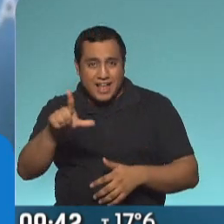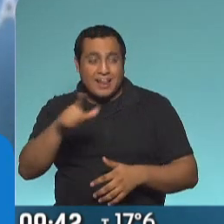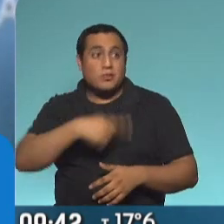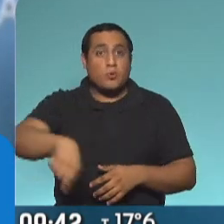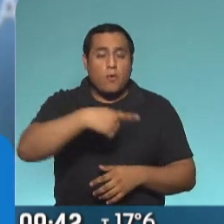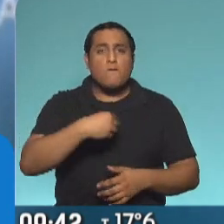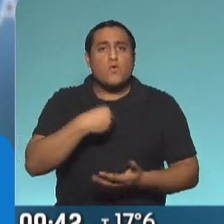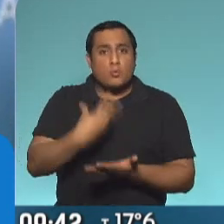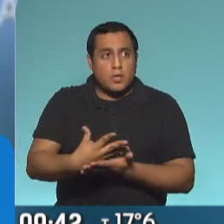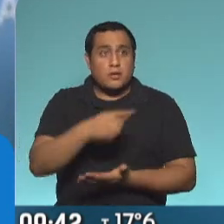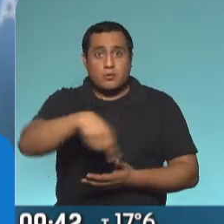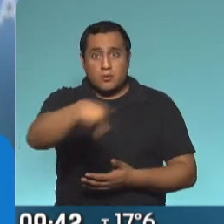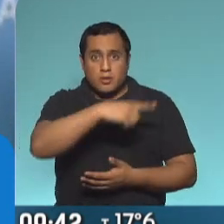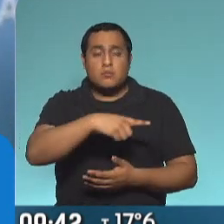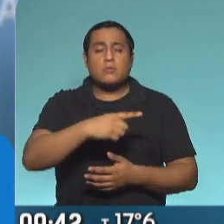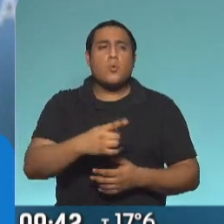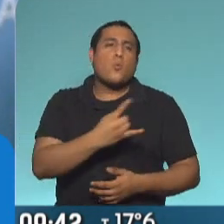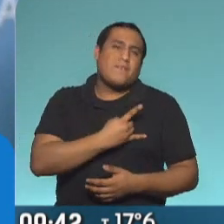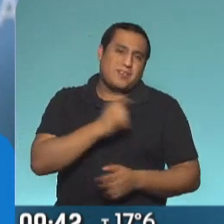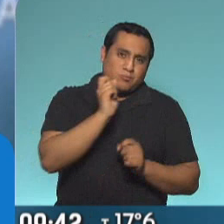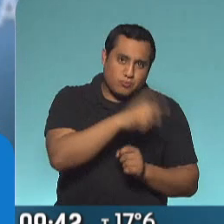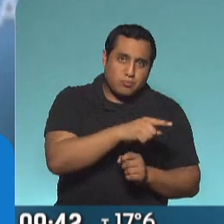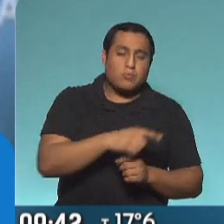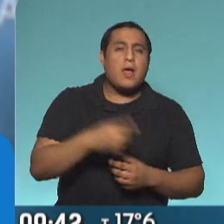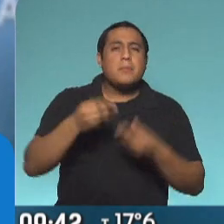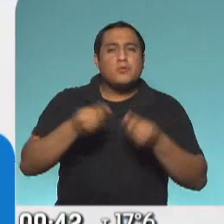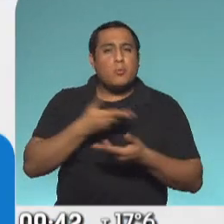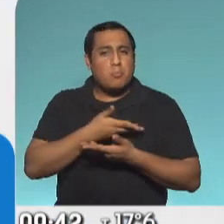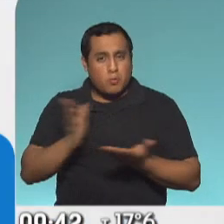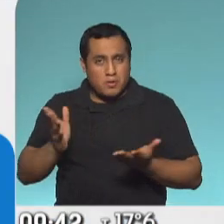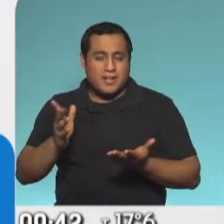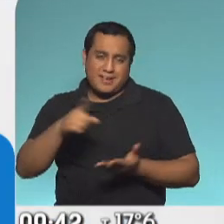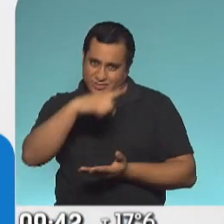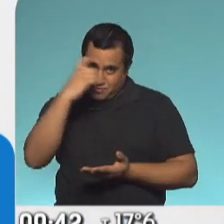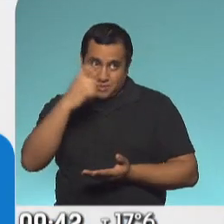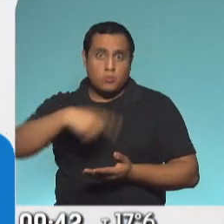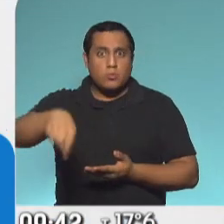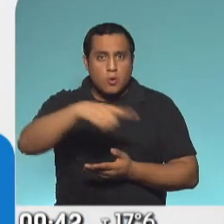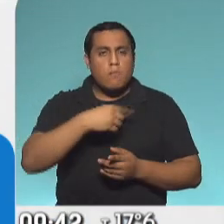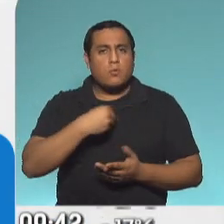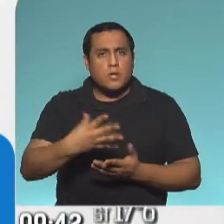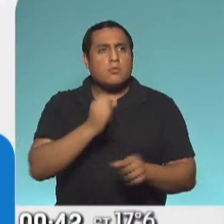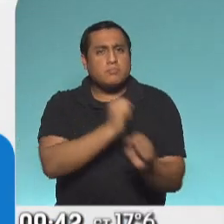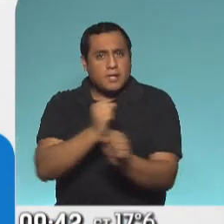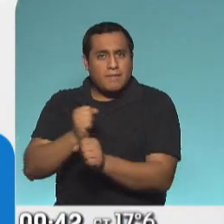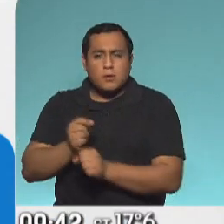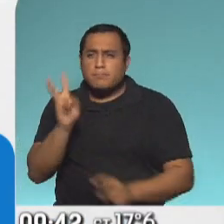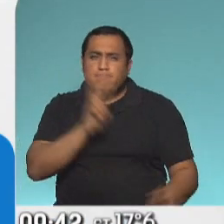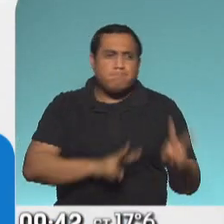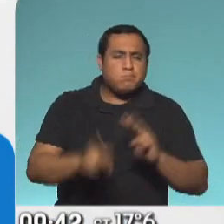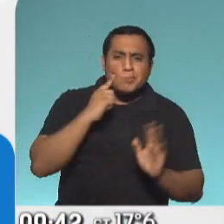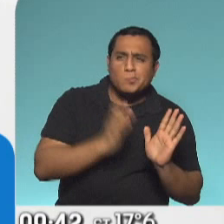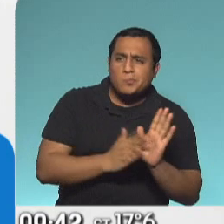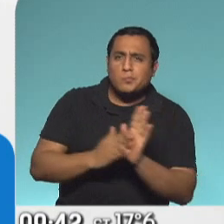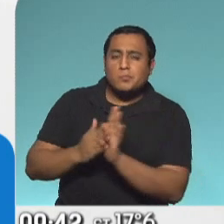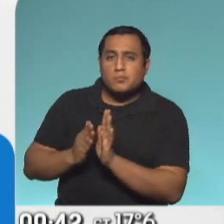voluntarios y voluntarias de las universidades y la administración pública nacional trabajando no solamente en ese buscar testear y